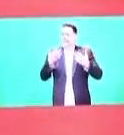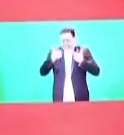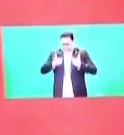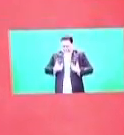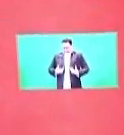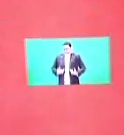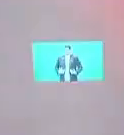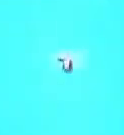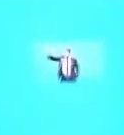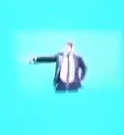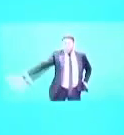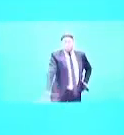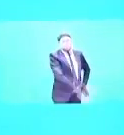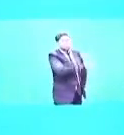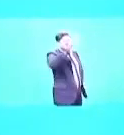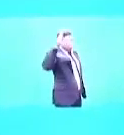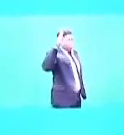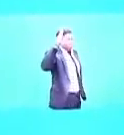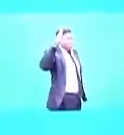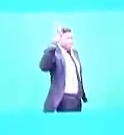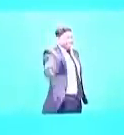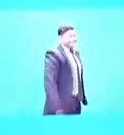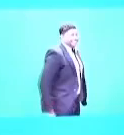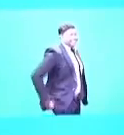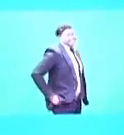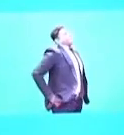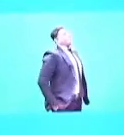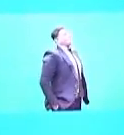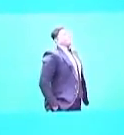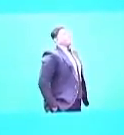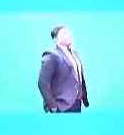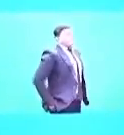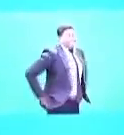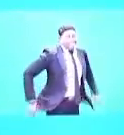los hijos del gerente general y presidente de la cooperativa,